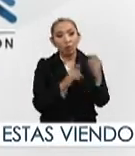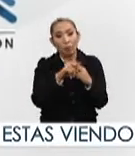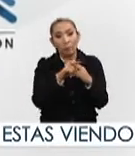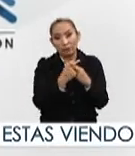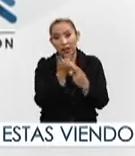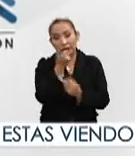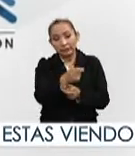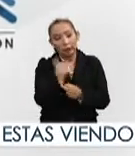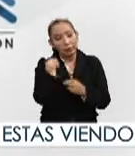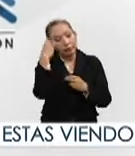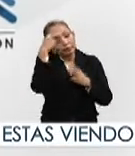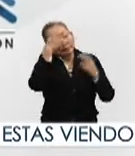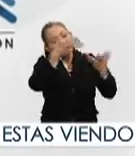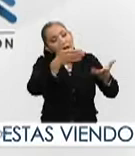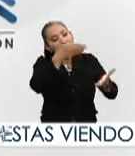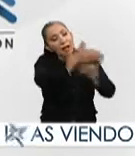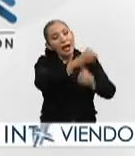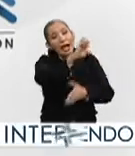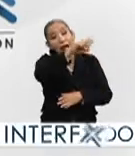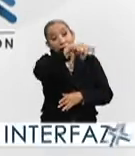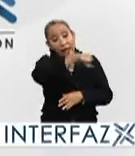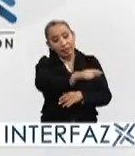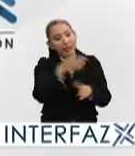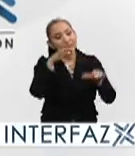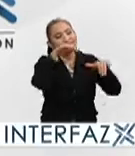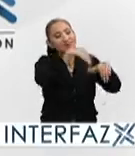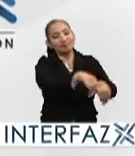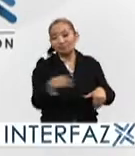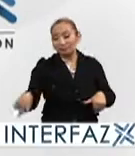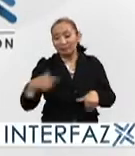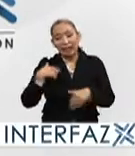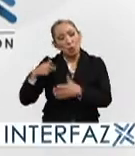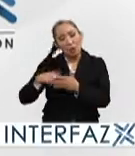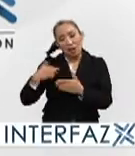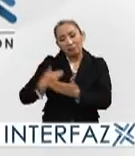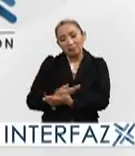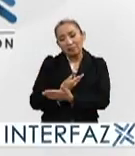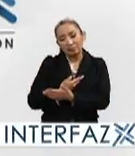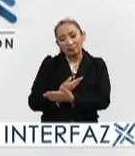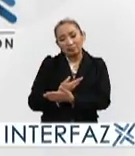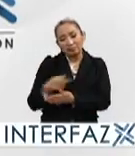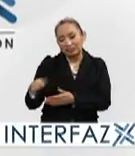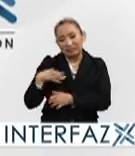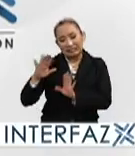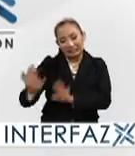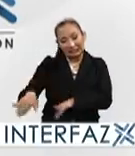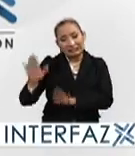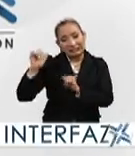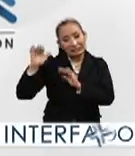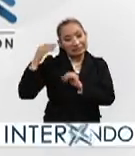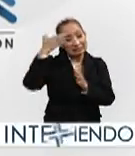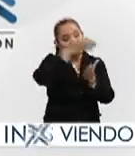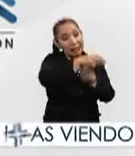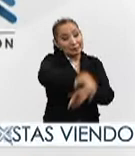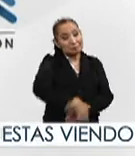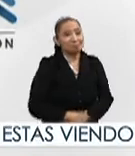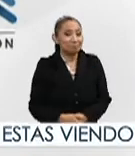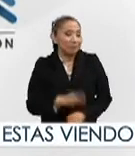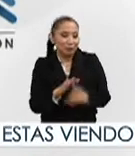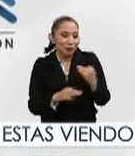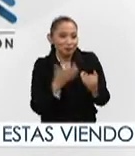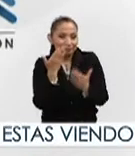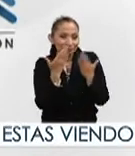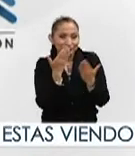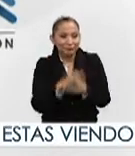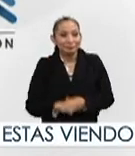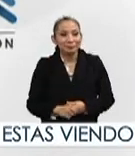empieza así, con el sueño de llegar a la Escuela Nacional de Entrenadores Deportivos, de moverte de la localidad en la que estés y pues venirte para acá. Como toda